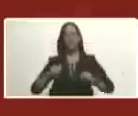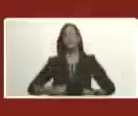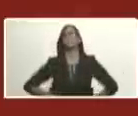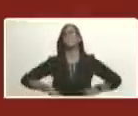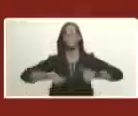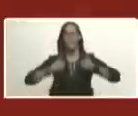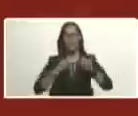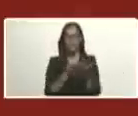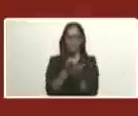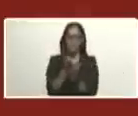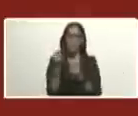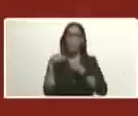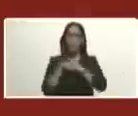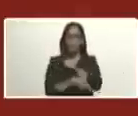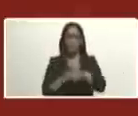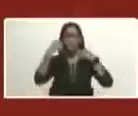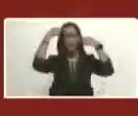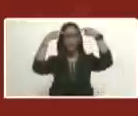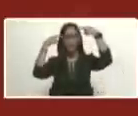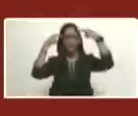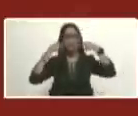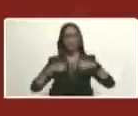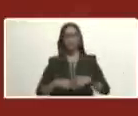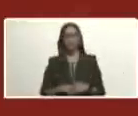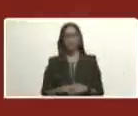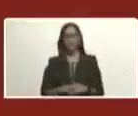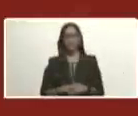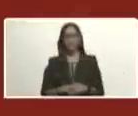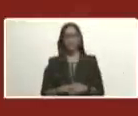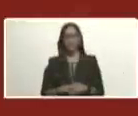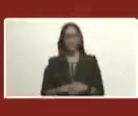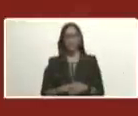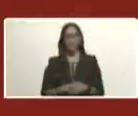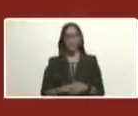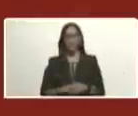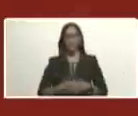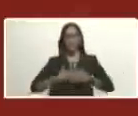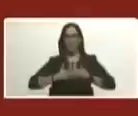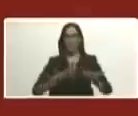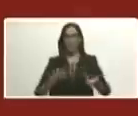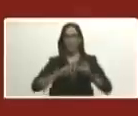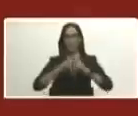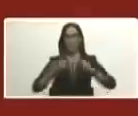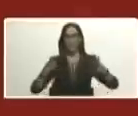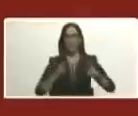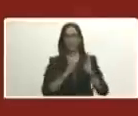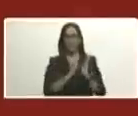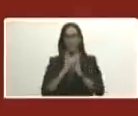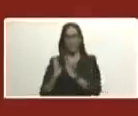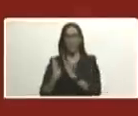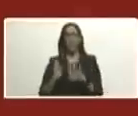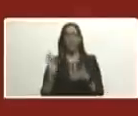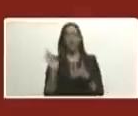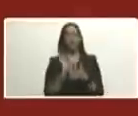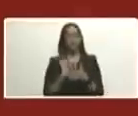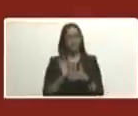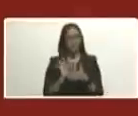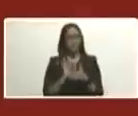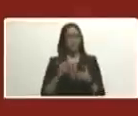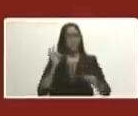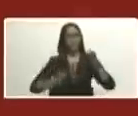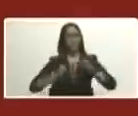nunca, profundamente chavistas, garantes de la paz y el orden en función de justicia